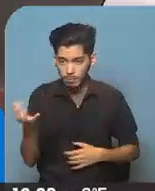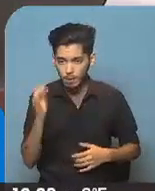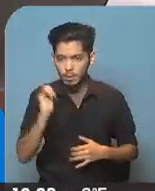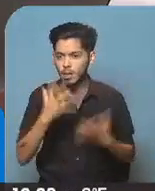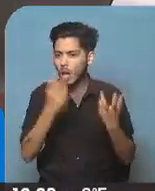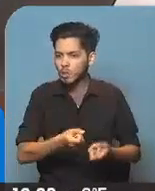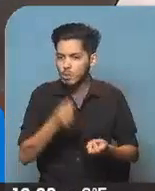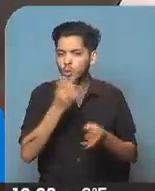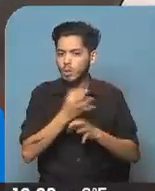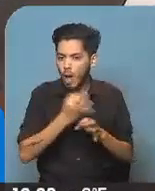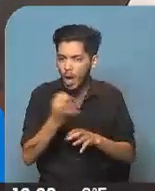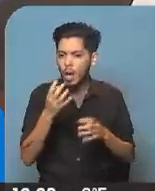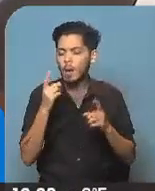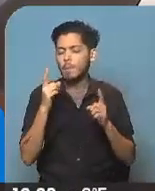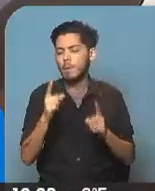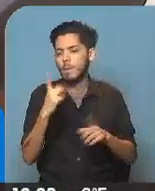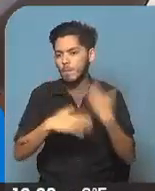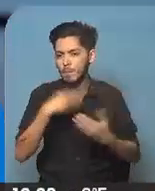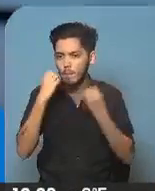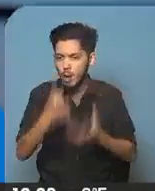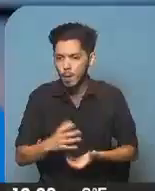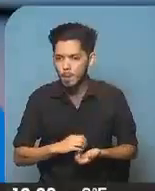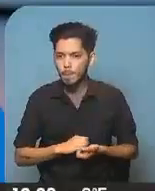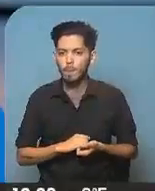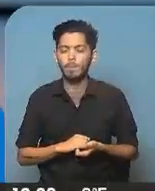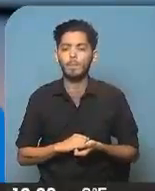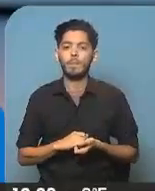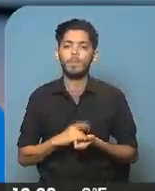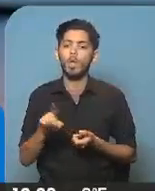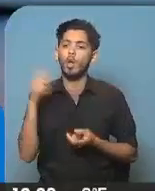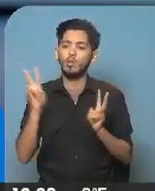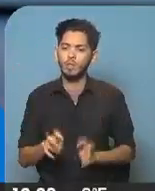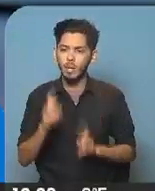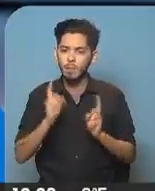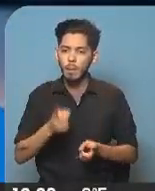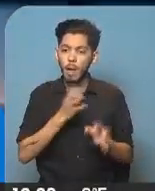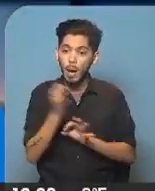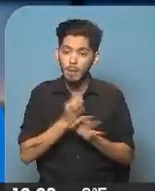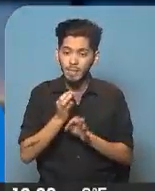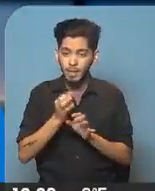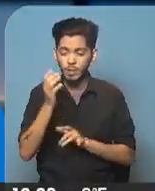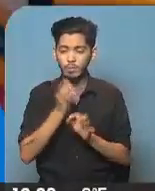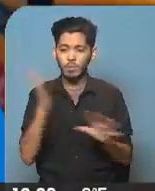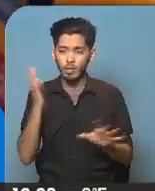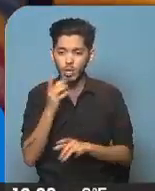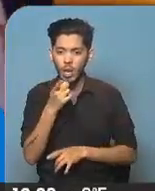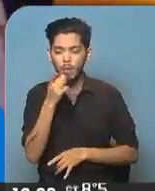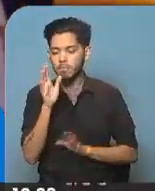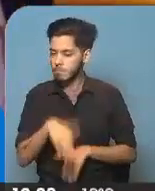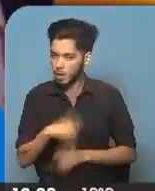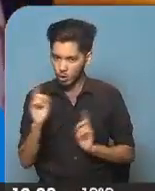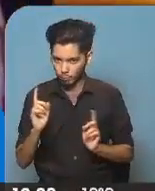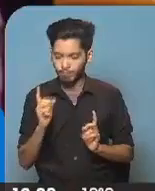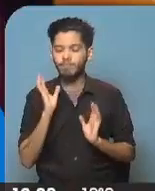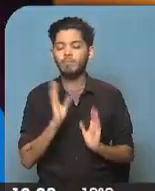colaboraron a la escape a otra tema que también trataba de capacitación del personal como eso no es menor a